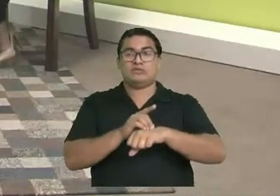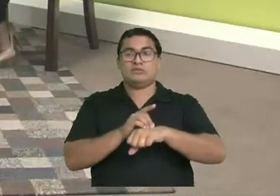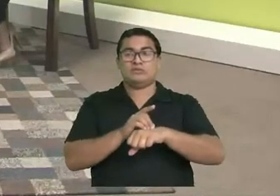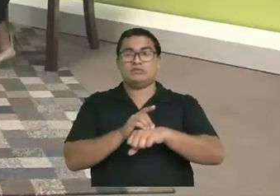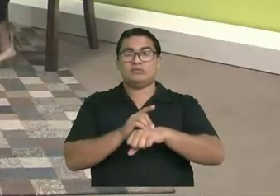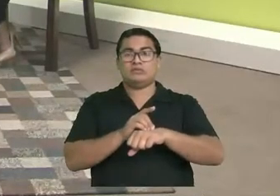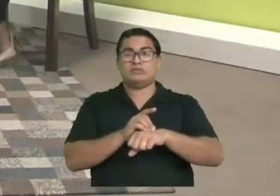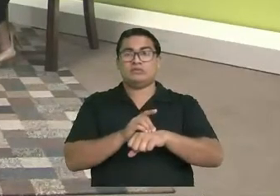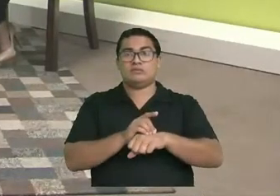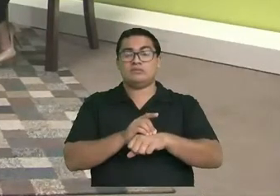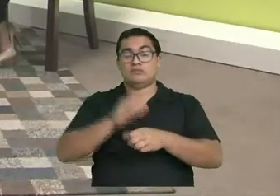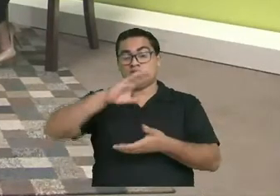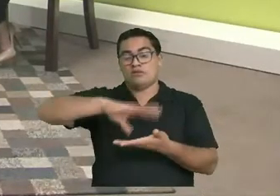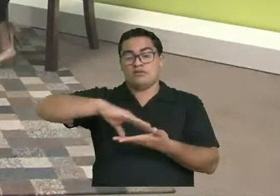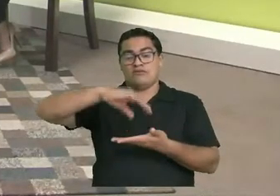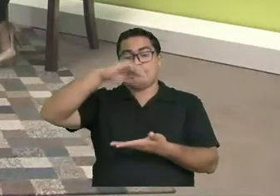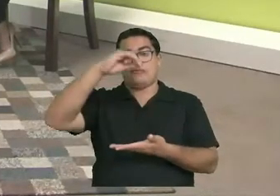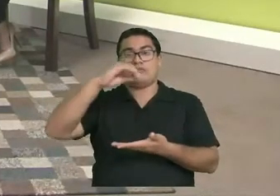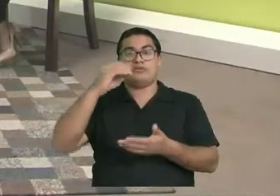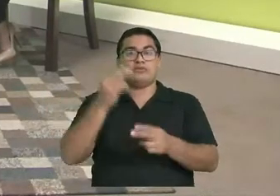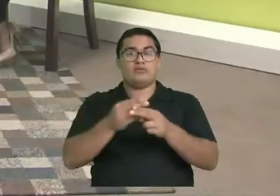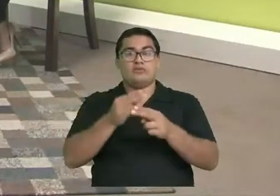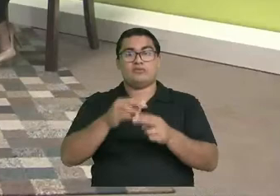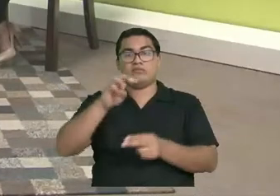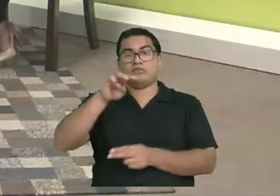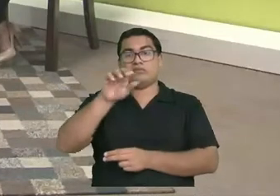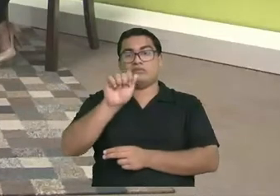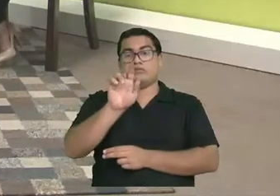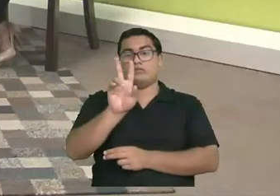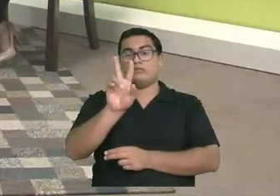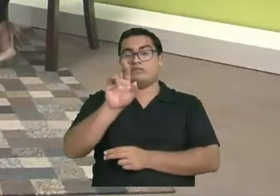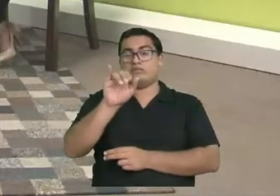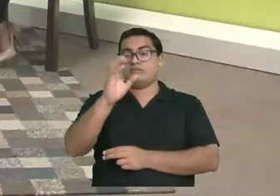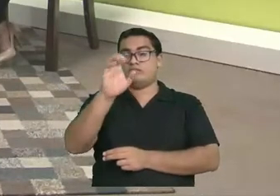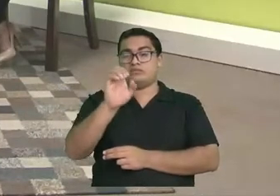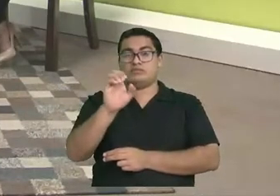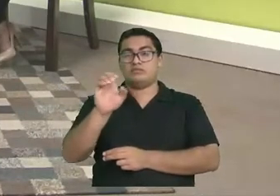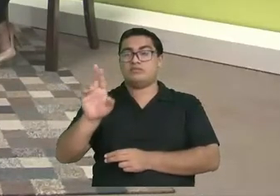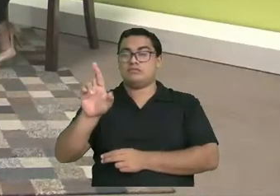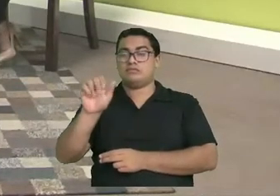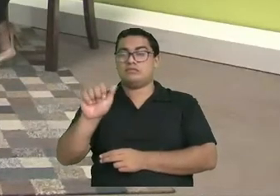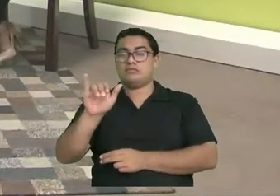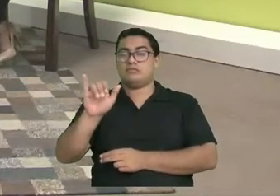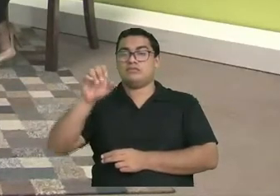¿verdad? Francés, de nombre Maurice Raynaud, que fue el que empezó